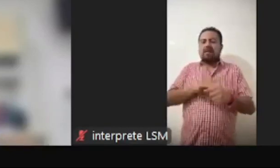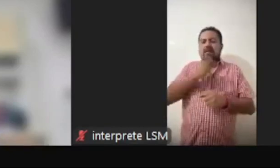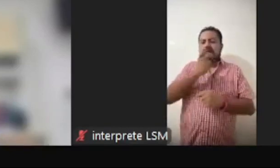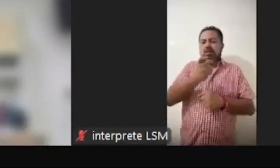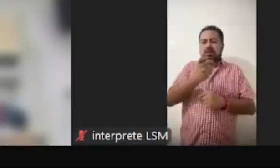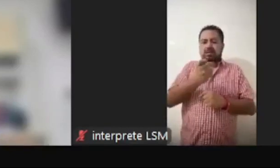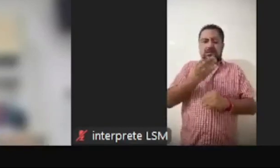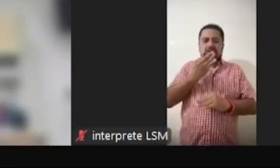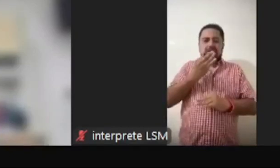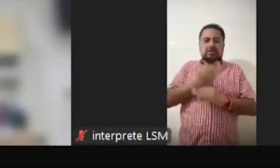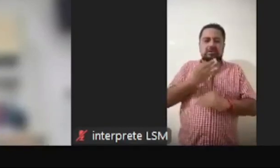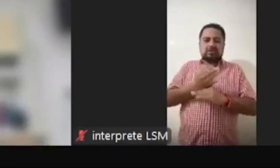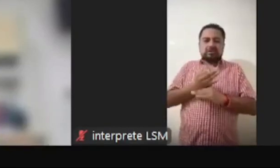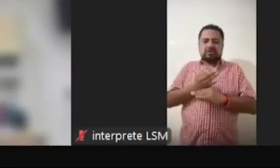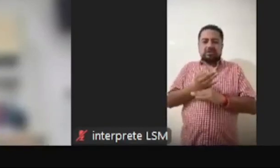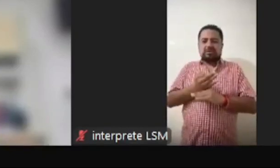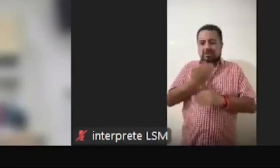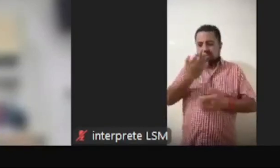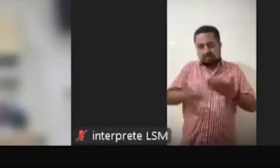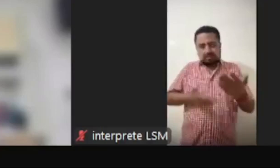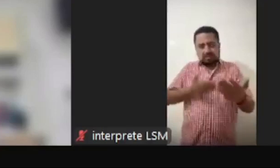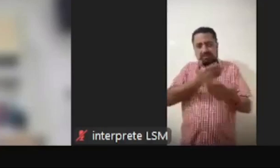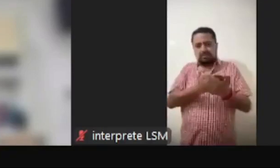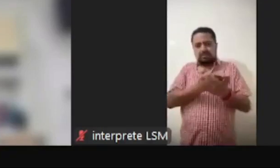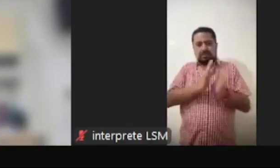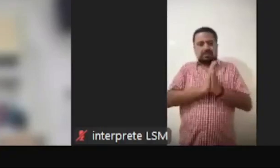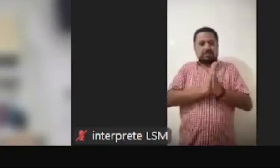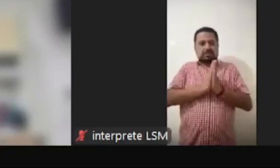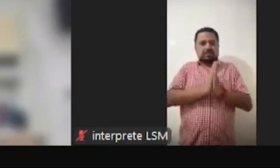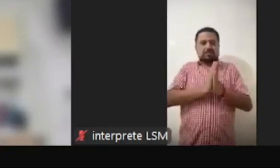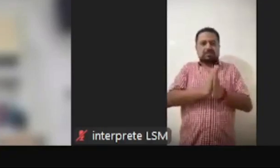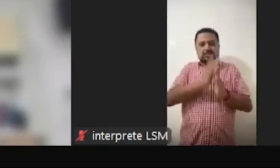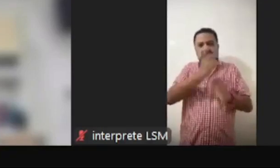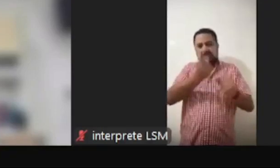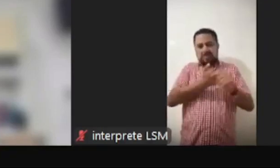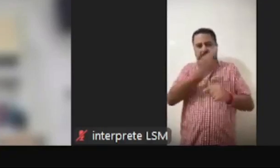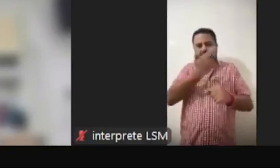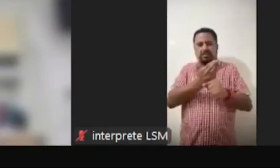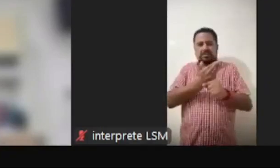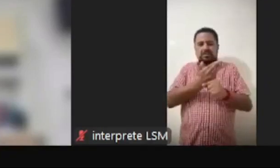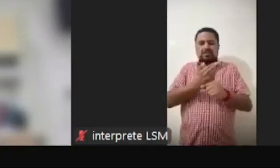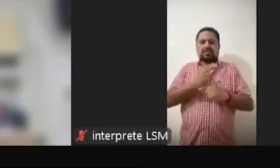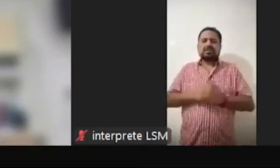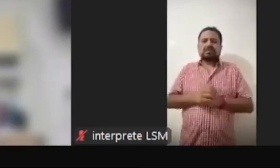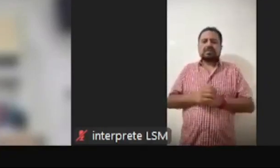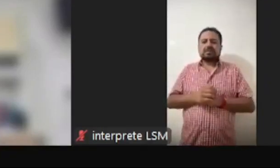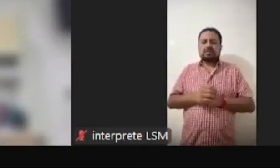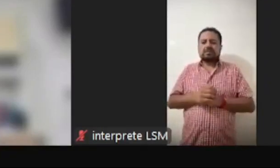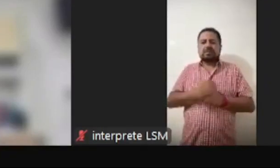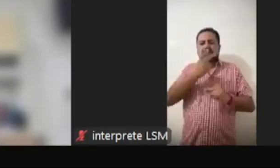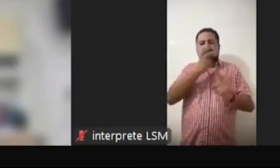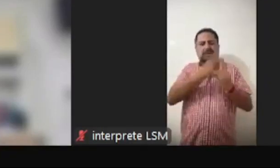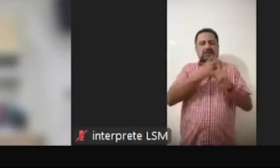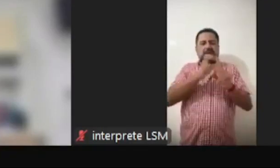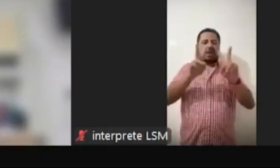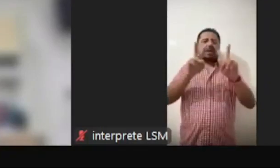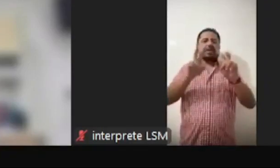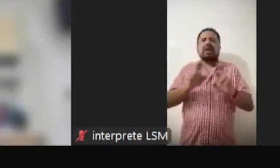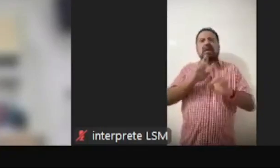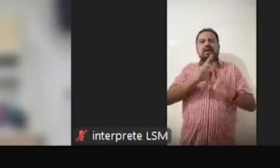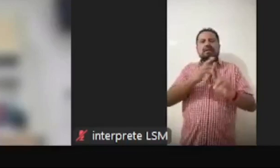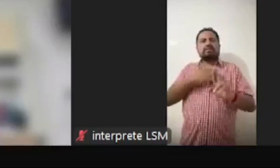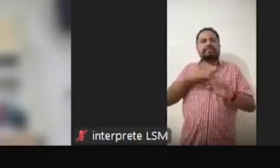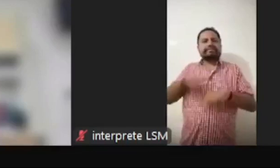le solicito, secretario, que que este asunto sea resuelto sin mi